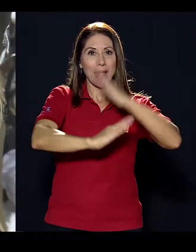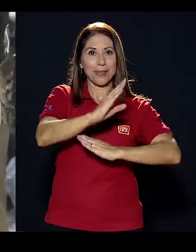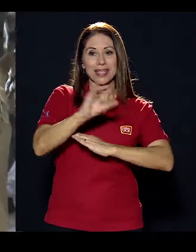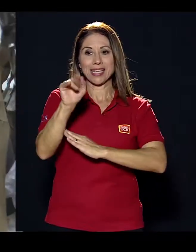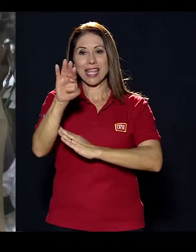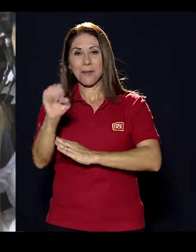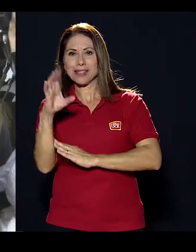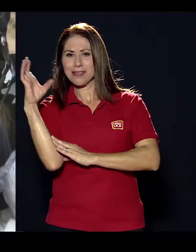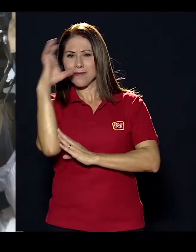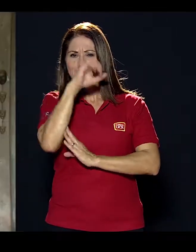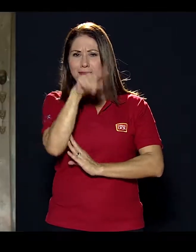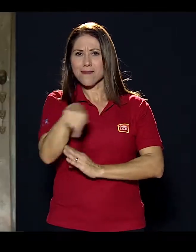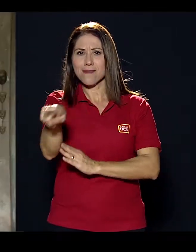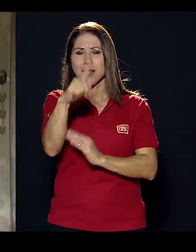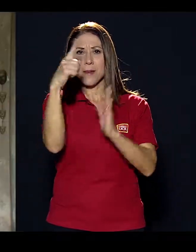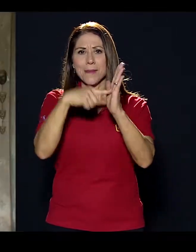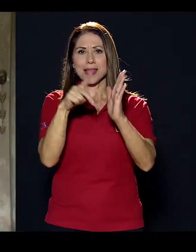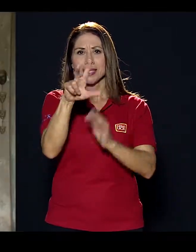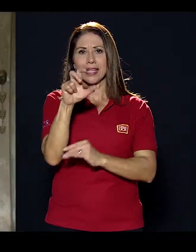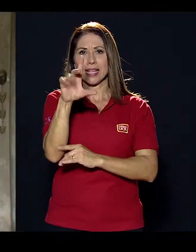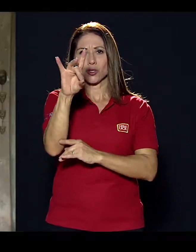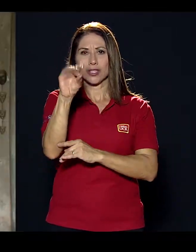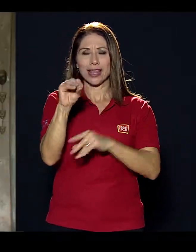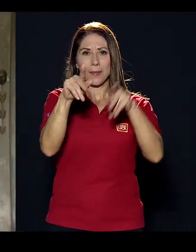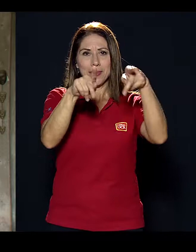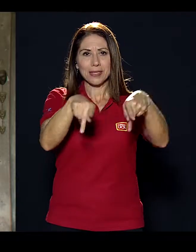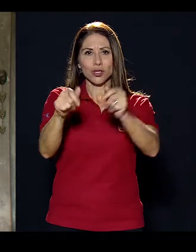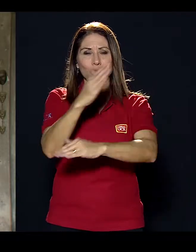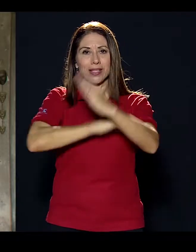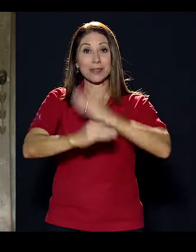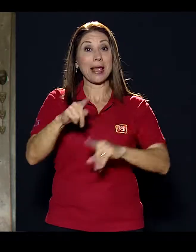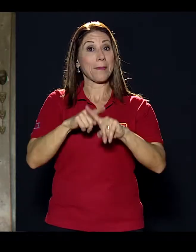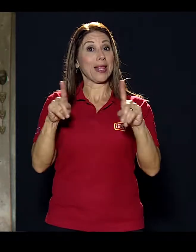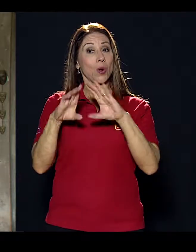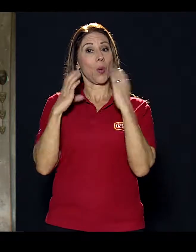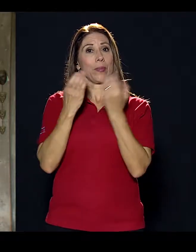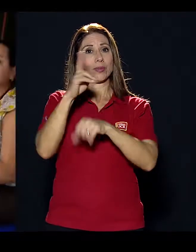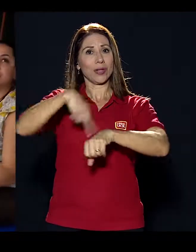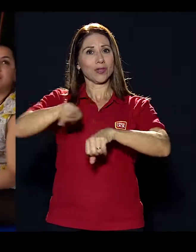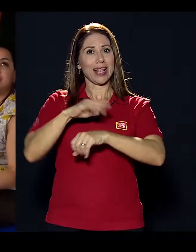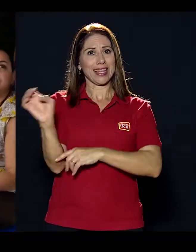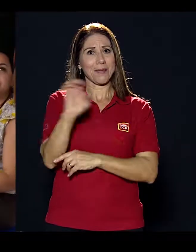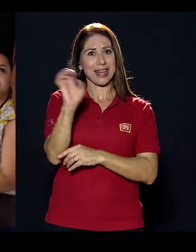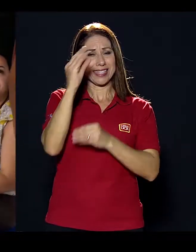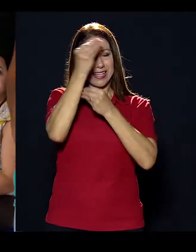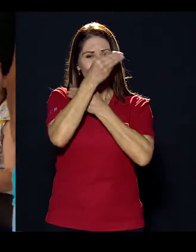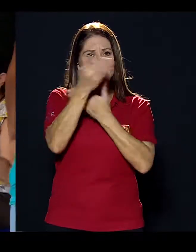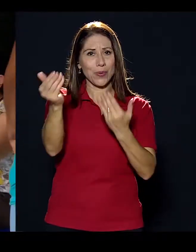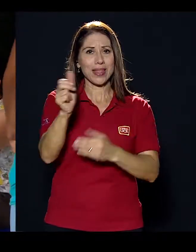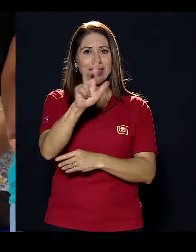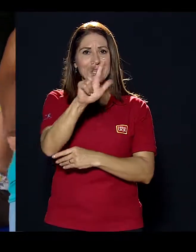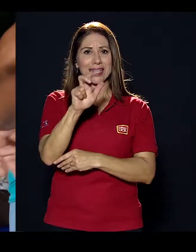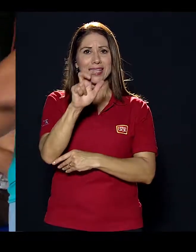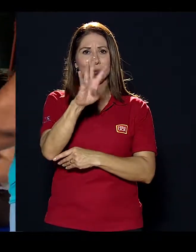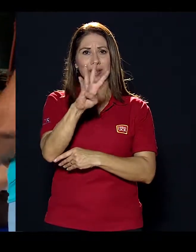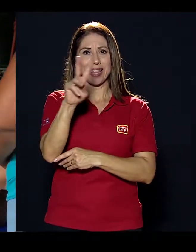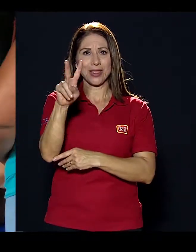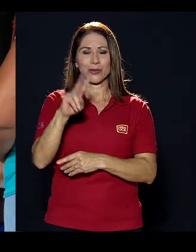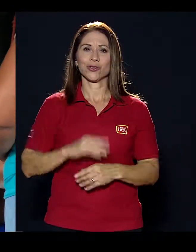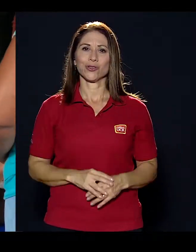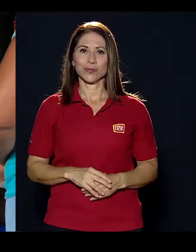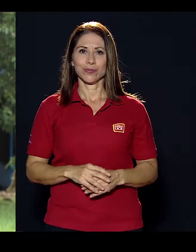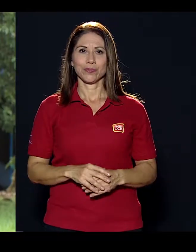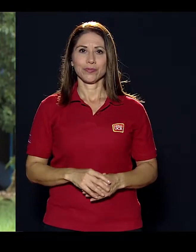IMAS detectaron 1.380 personas con discapacidad, pero la Comisión Nacional de Emergencia reporta